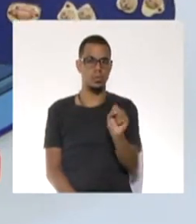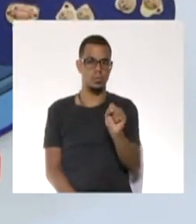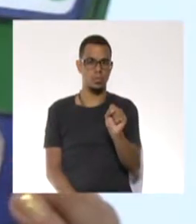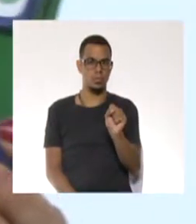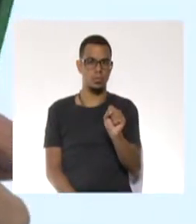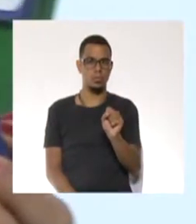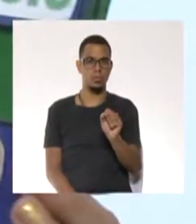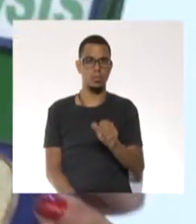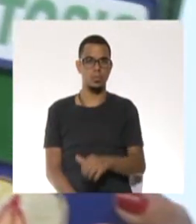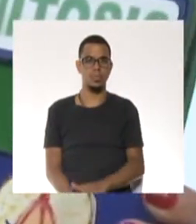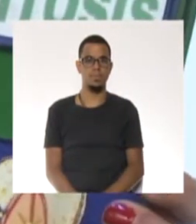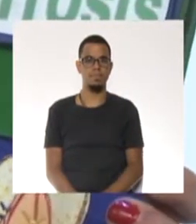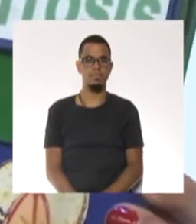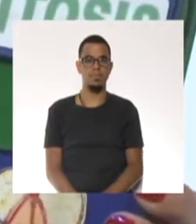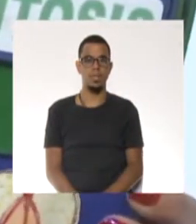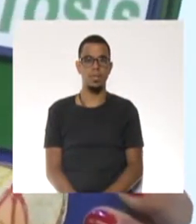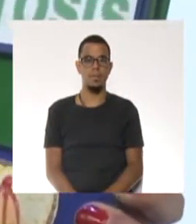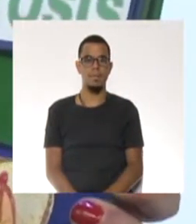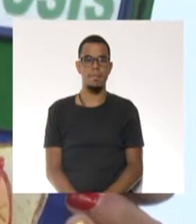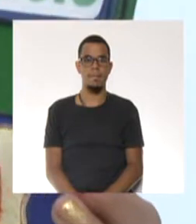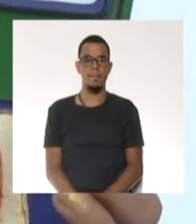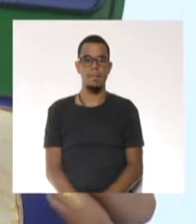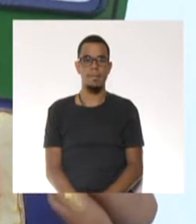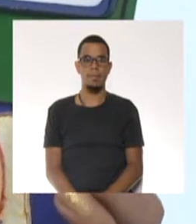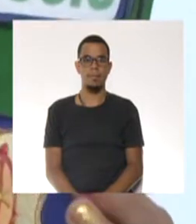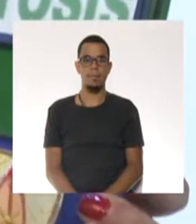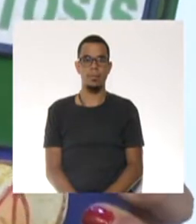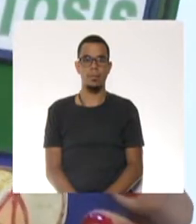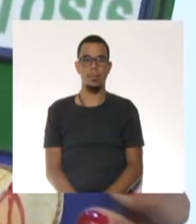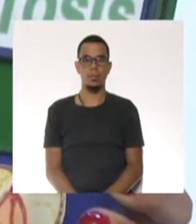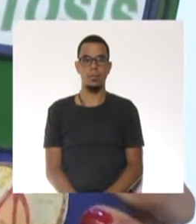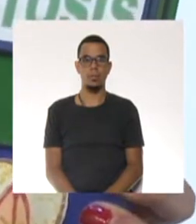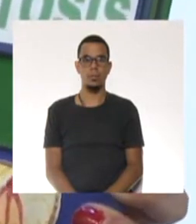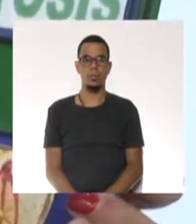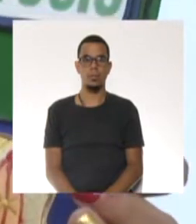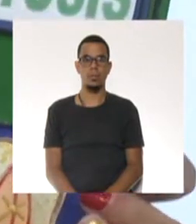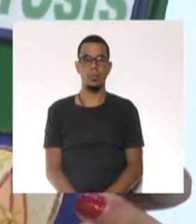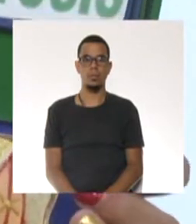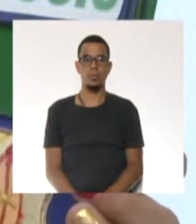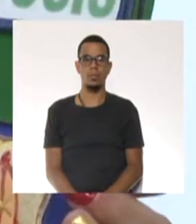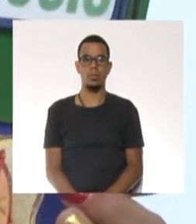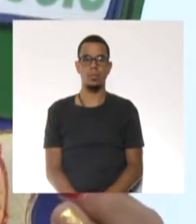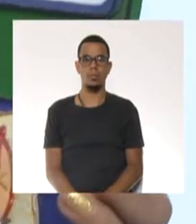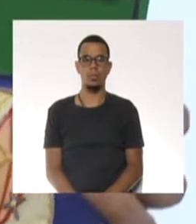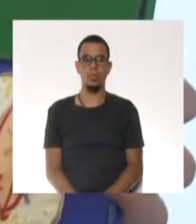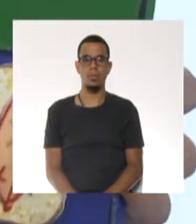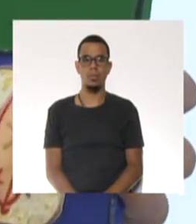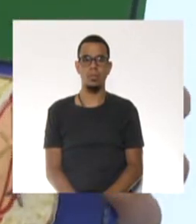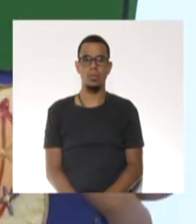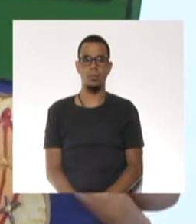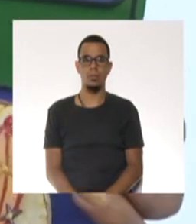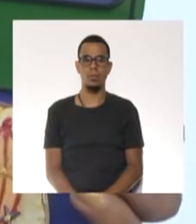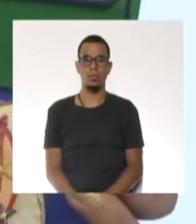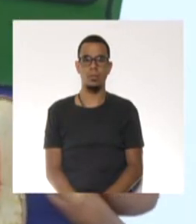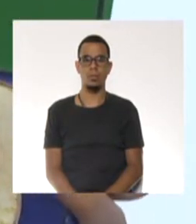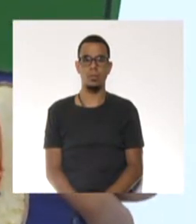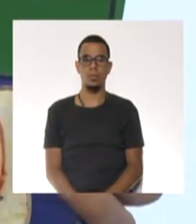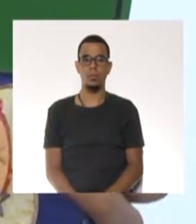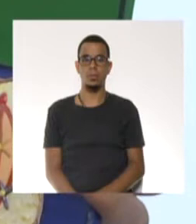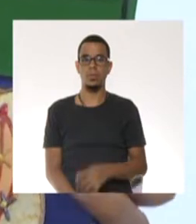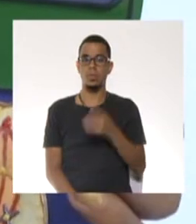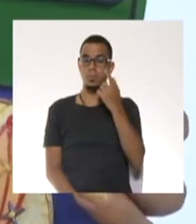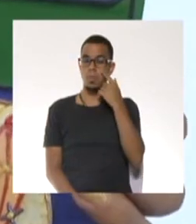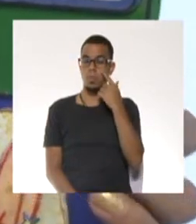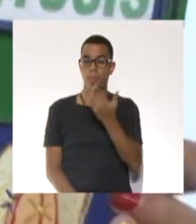la primera fase, que va a ser la fase de la profase. En la profase, ¿qué podemos nosotros observar ahí? Están